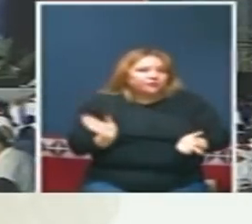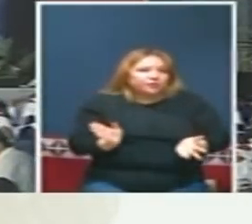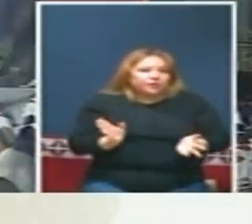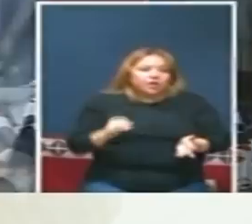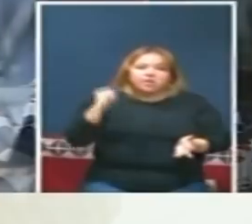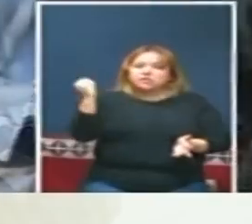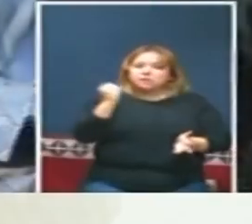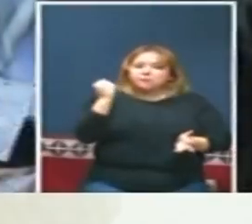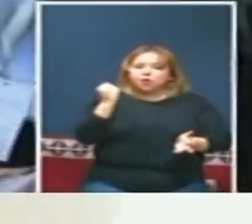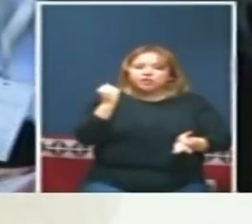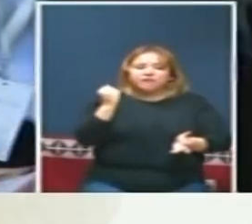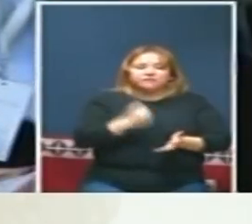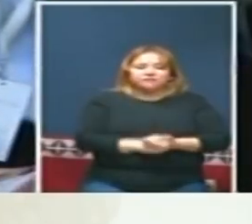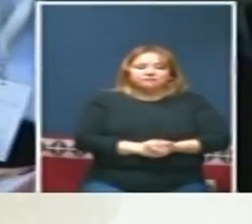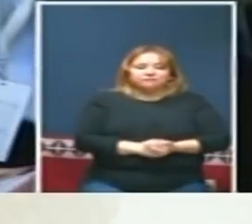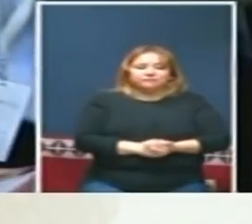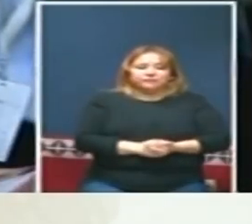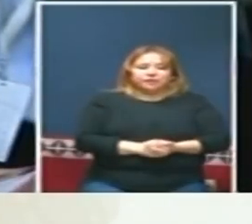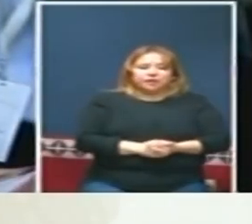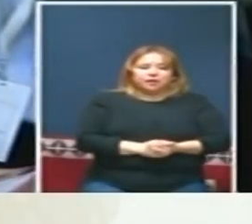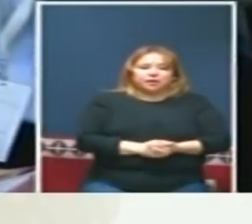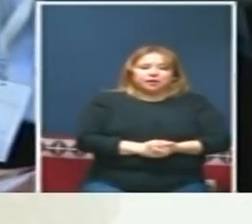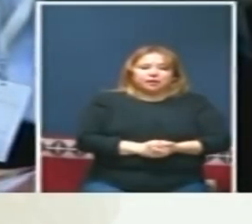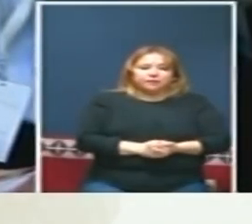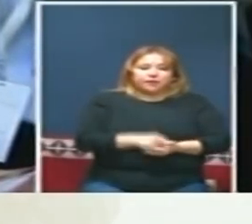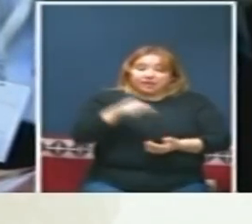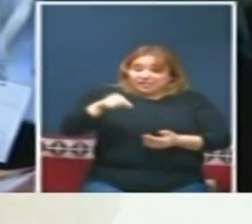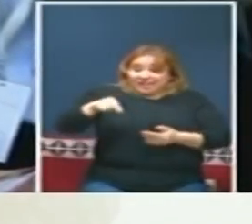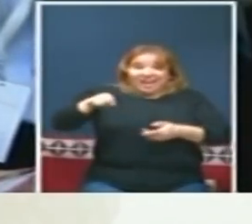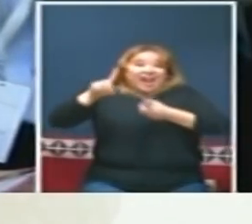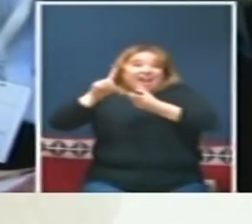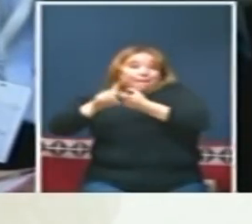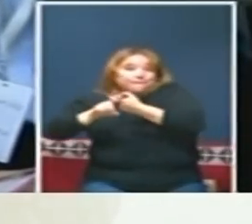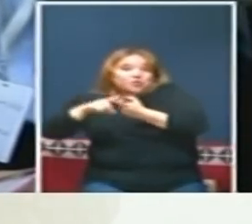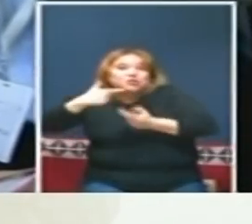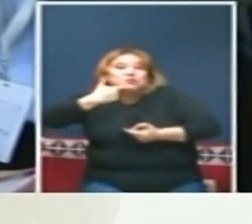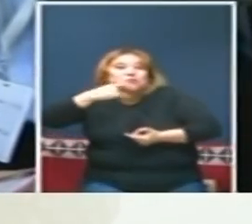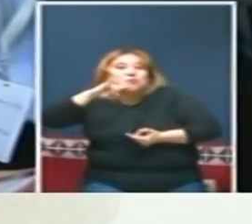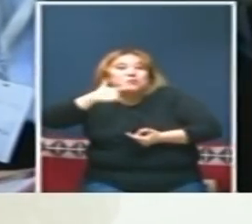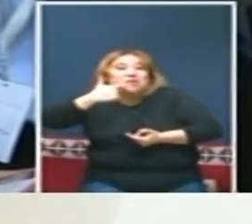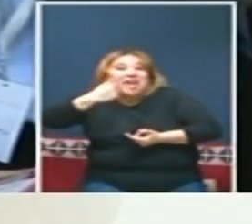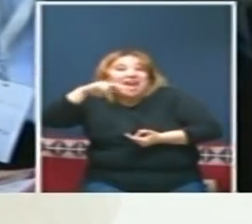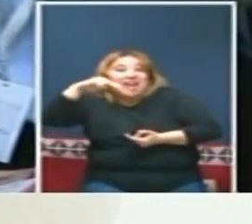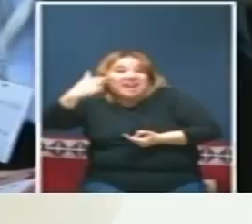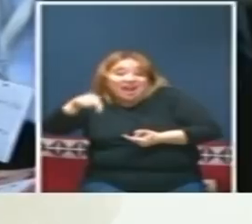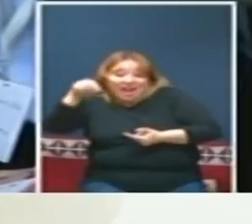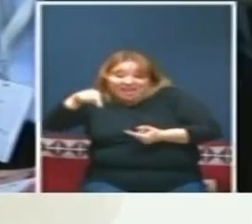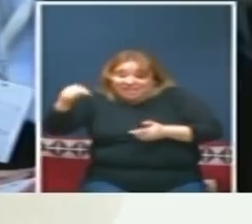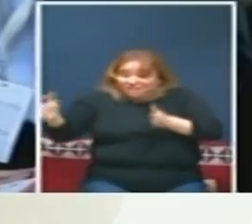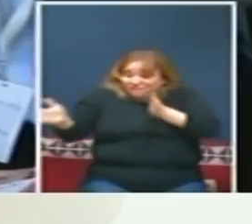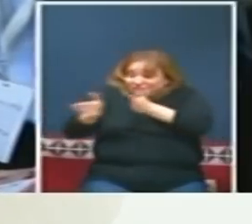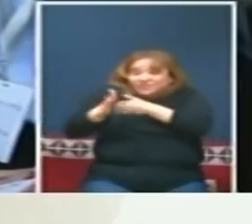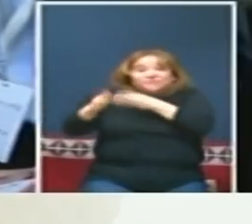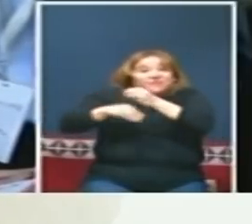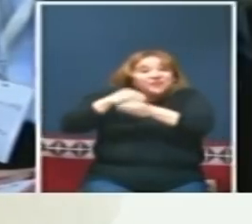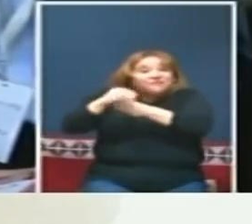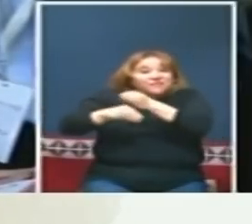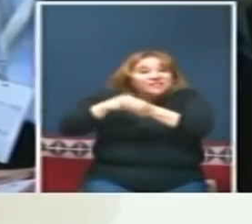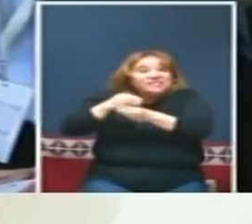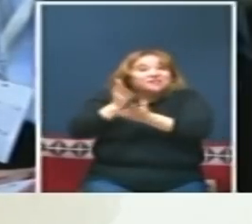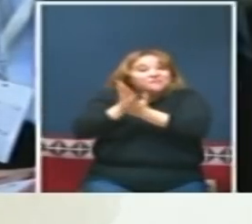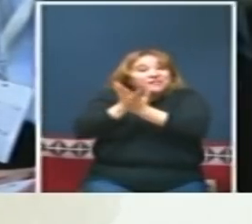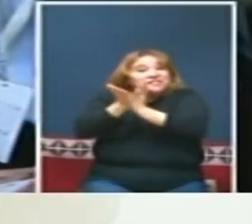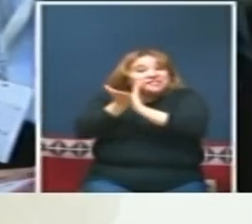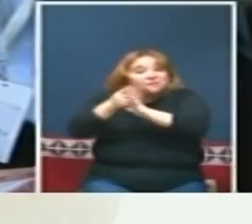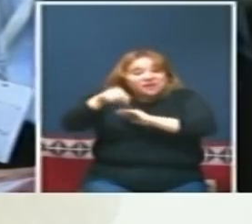importante es tener la posibilidad de que su sangre está acá. Quedó y está acá a través de los